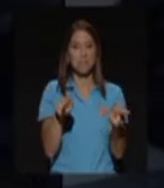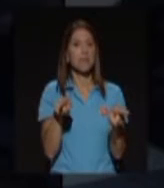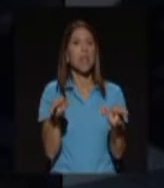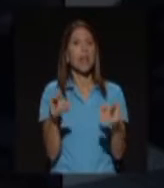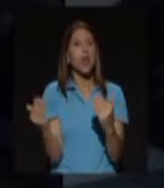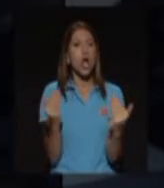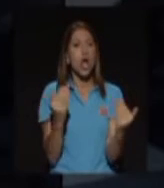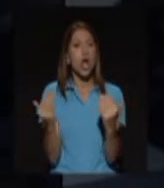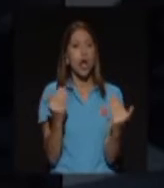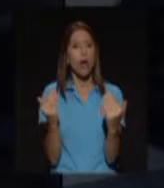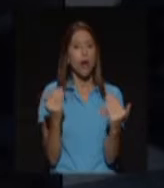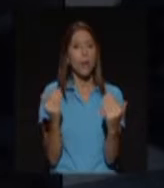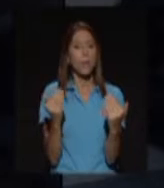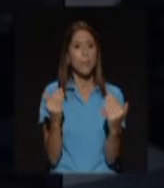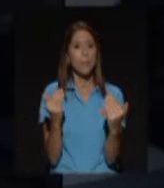dos